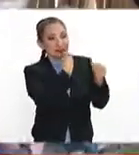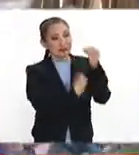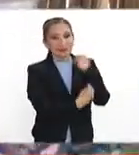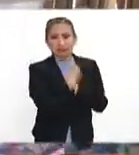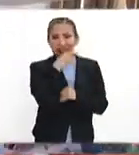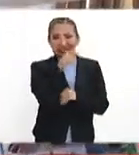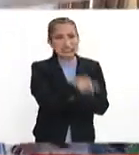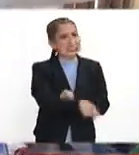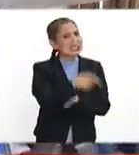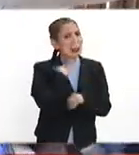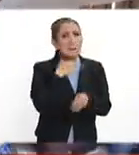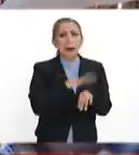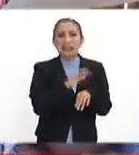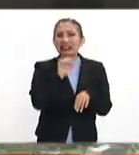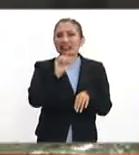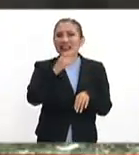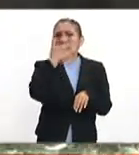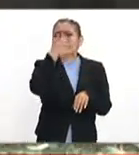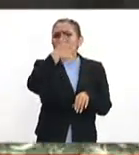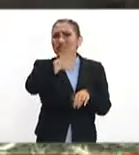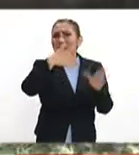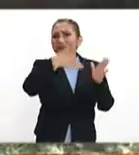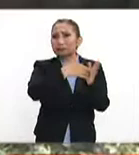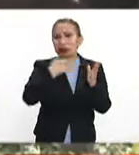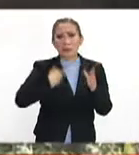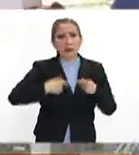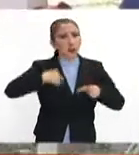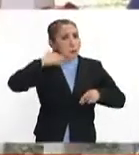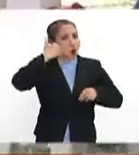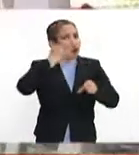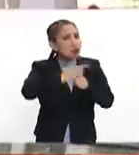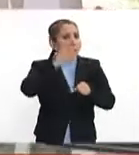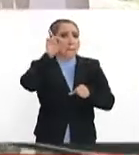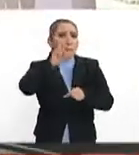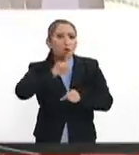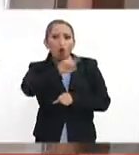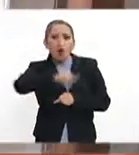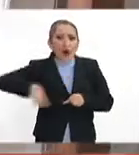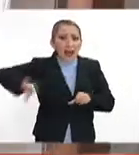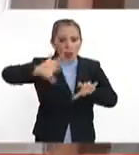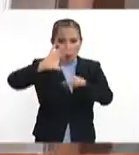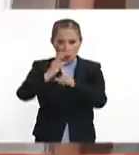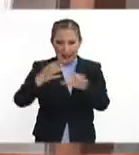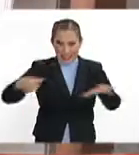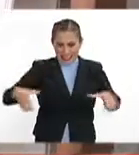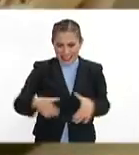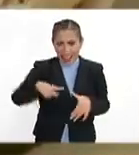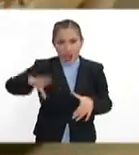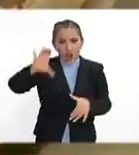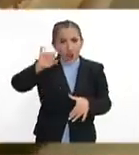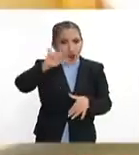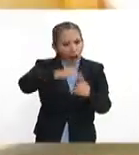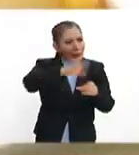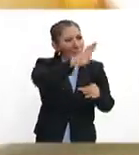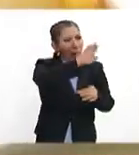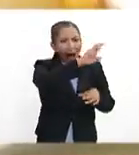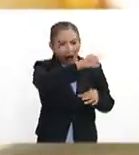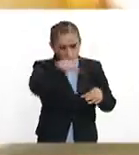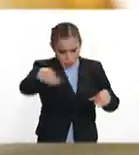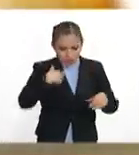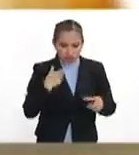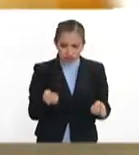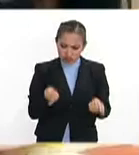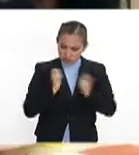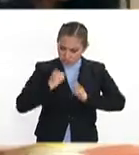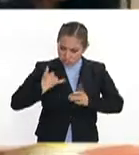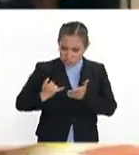Comedores donde más de 66,000 voluntarias, claro, mujeres de las comunidades, de las colonias, de los barrios, han tomado